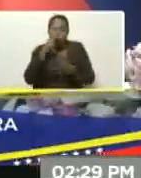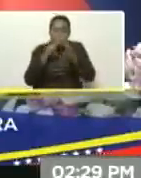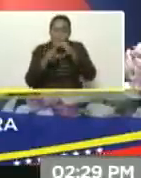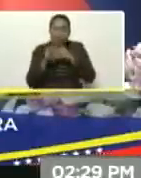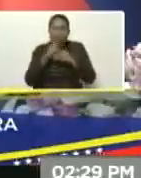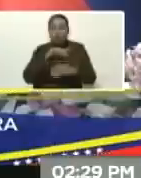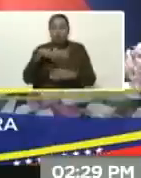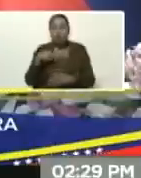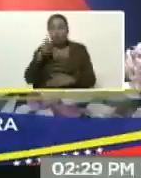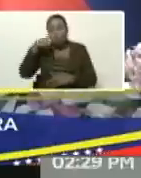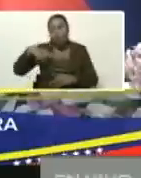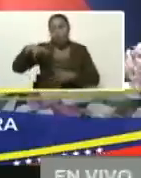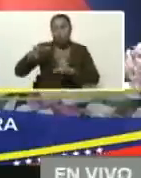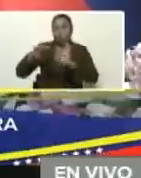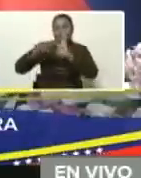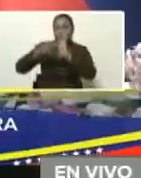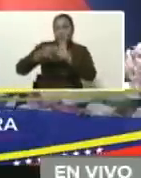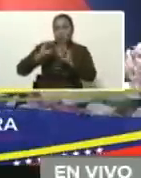nuestro pueblo.